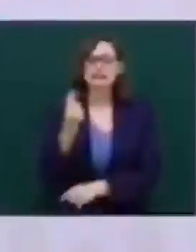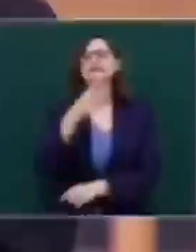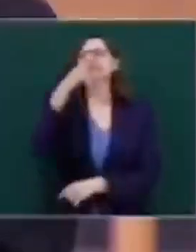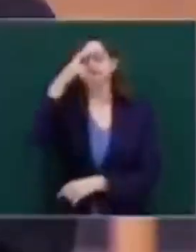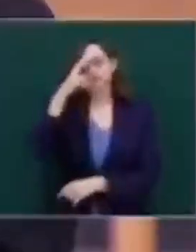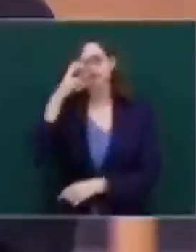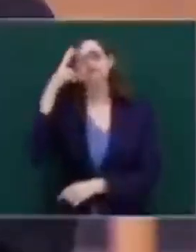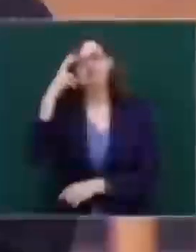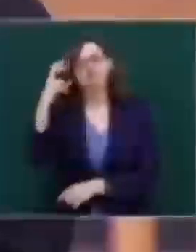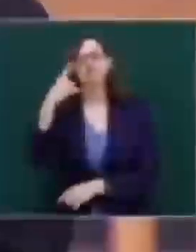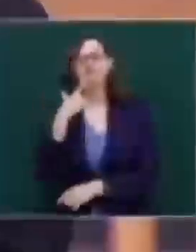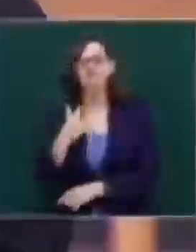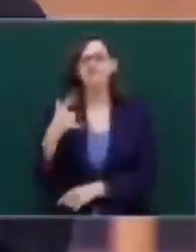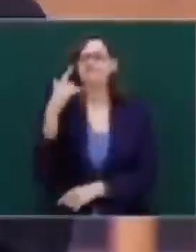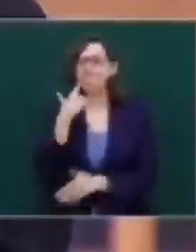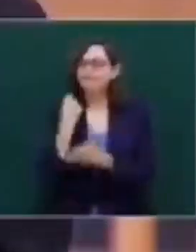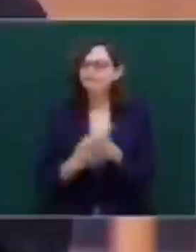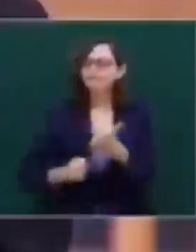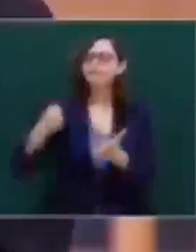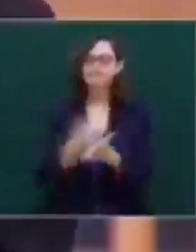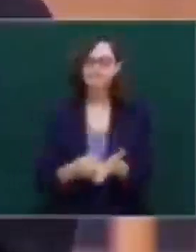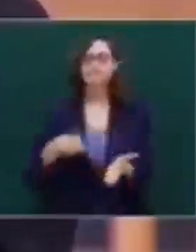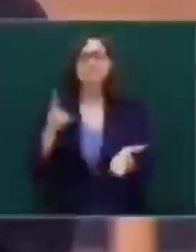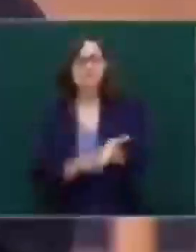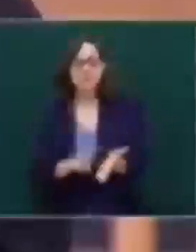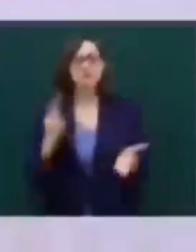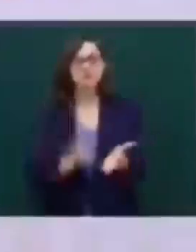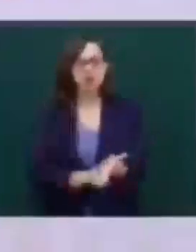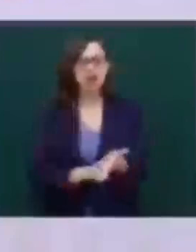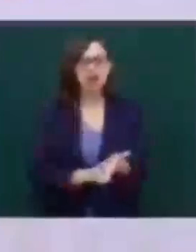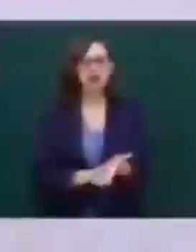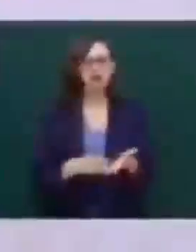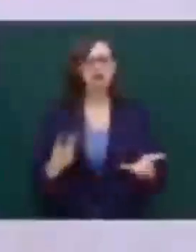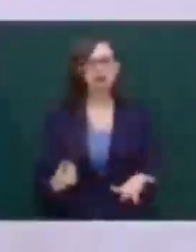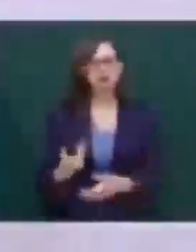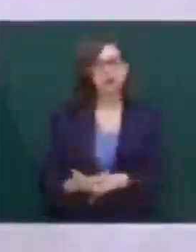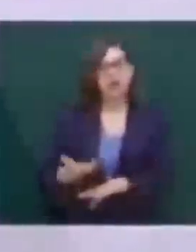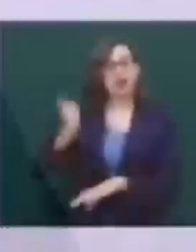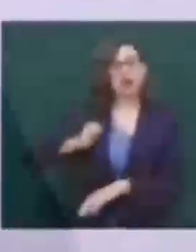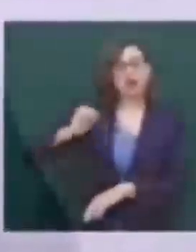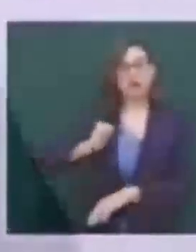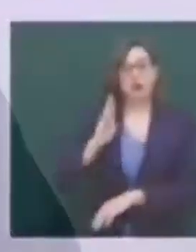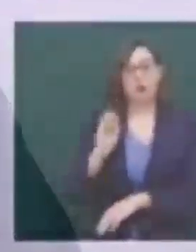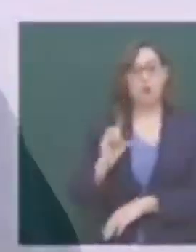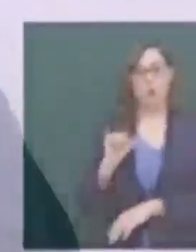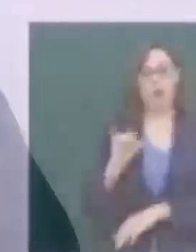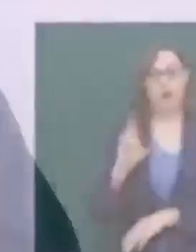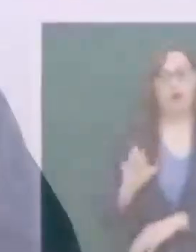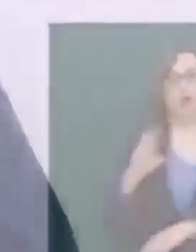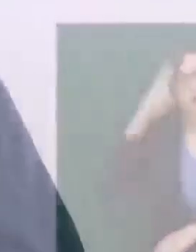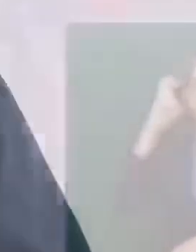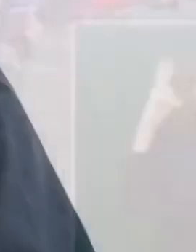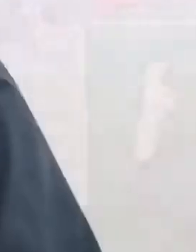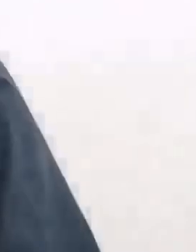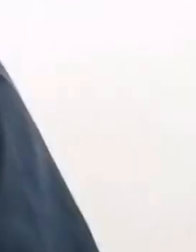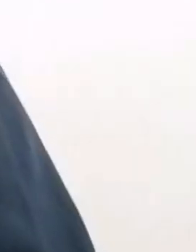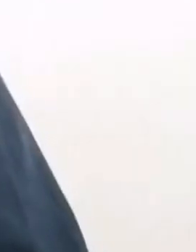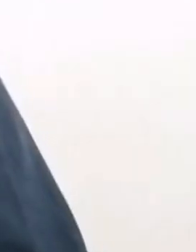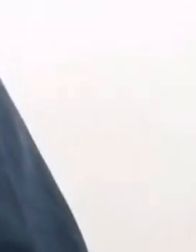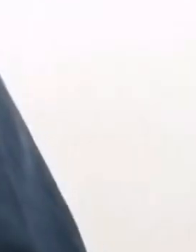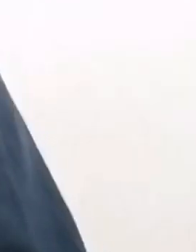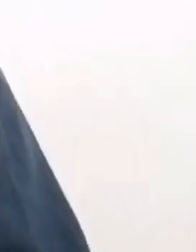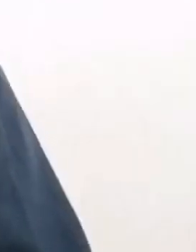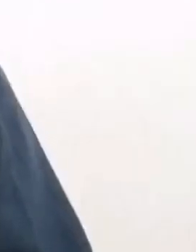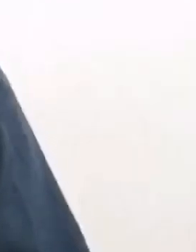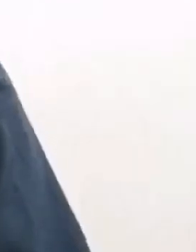vale la pena intentarlo. Mantengamos vivo el sueño de Bolívar. Muchas gracias. Como pudieron ver,